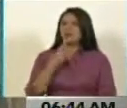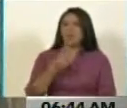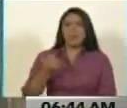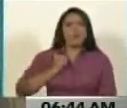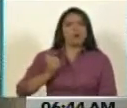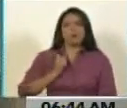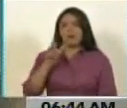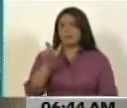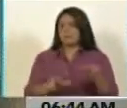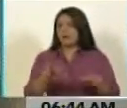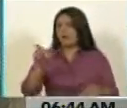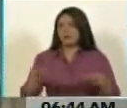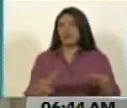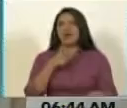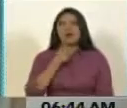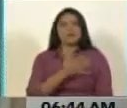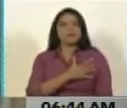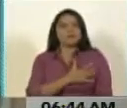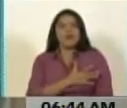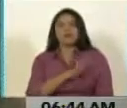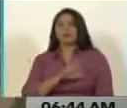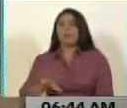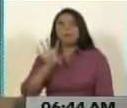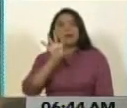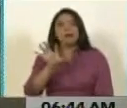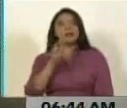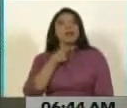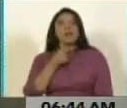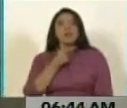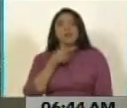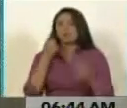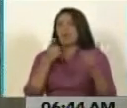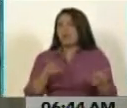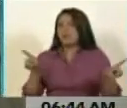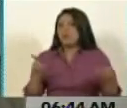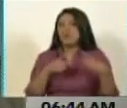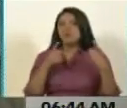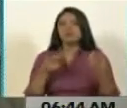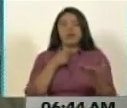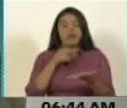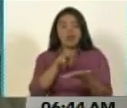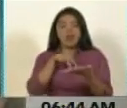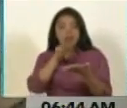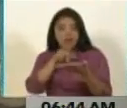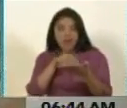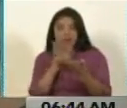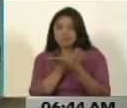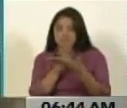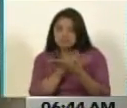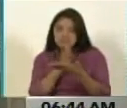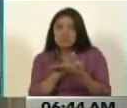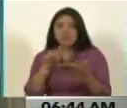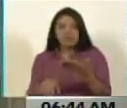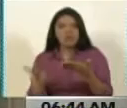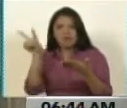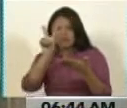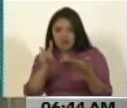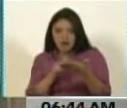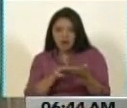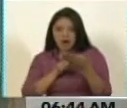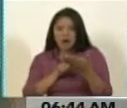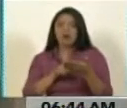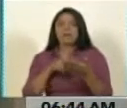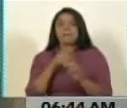persona que ame su país, que cante la música de su país, que cultive la literatura de su país y que sostenga, en todo